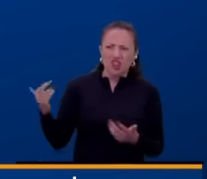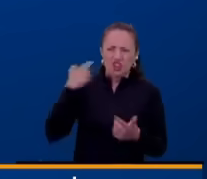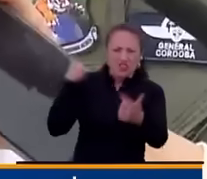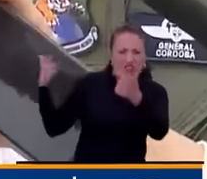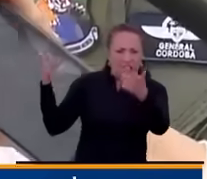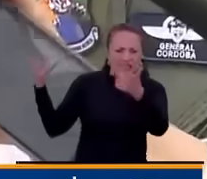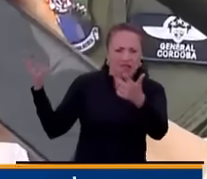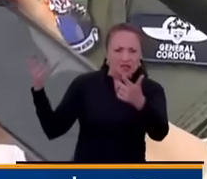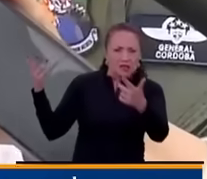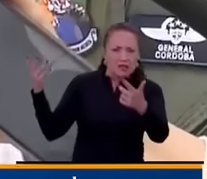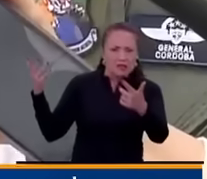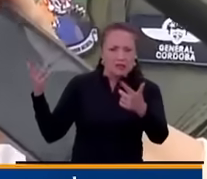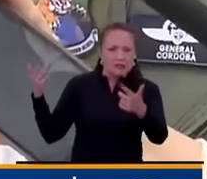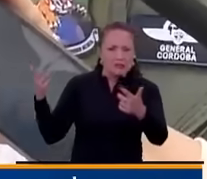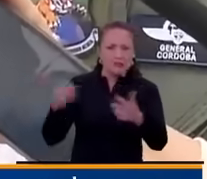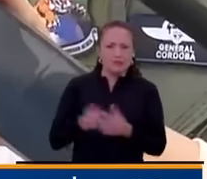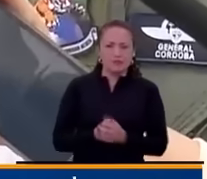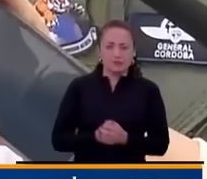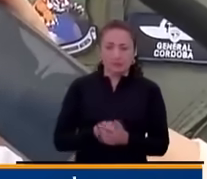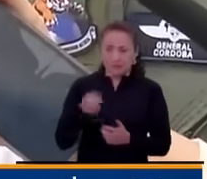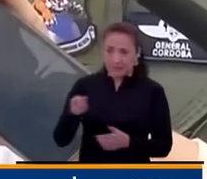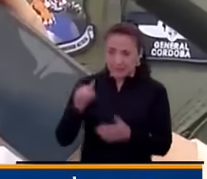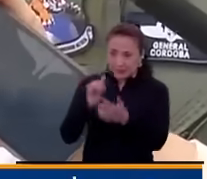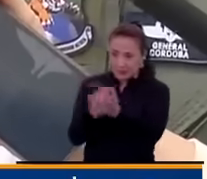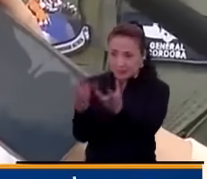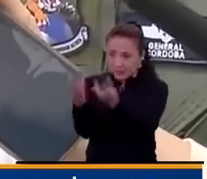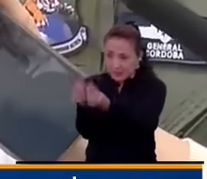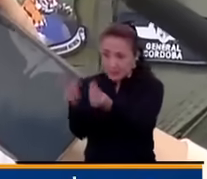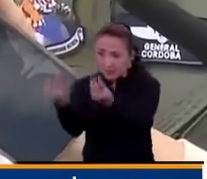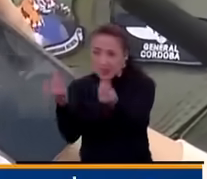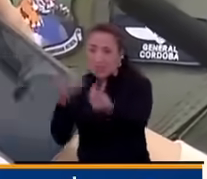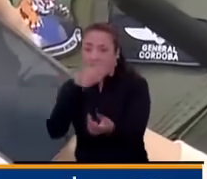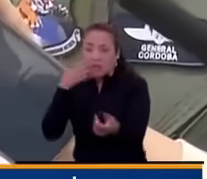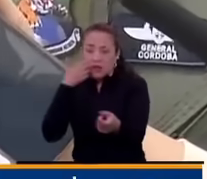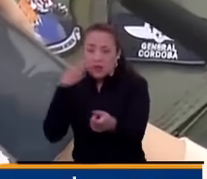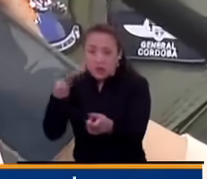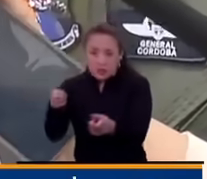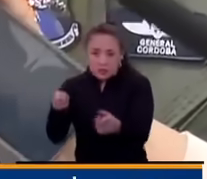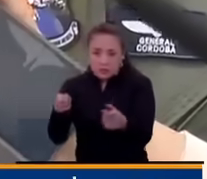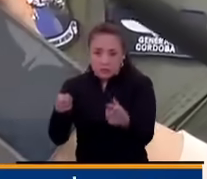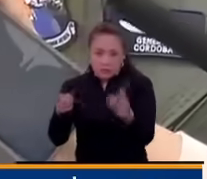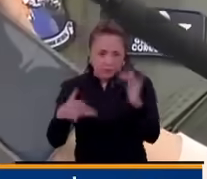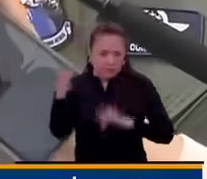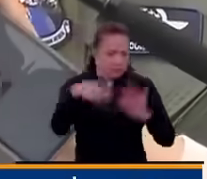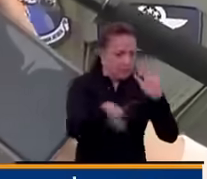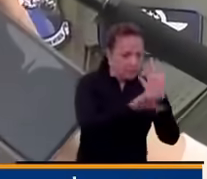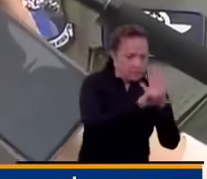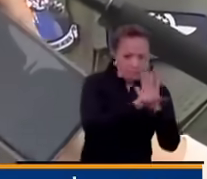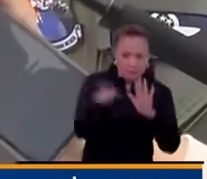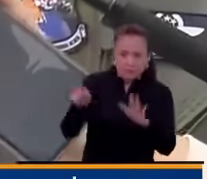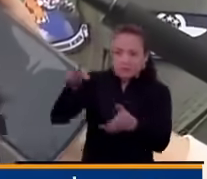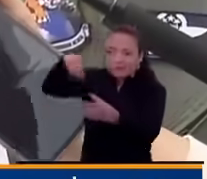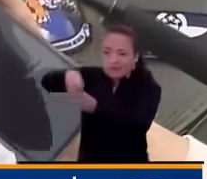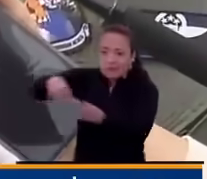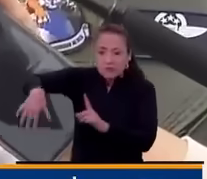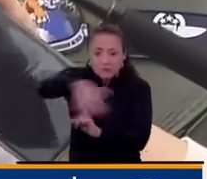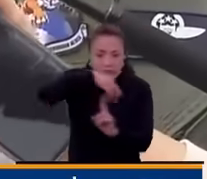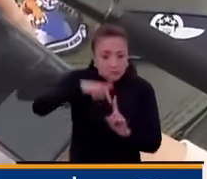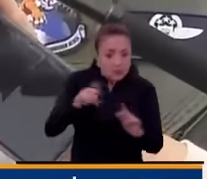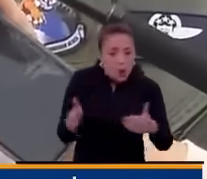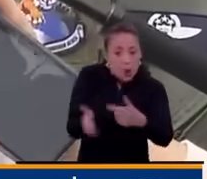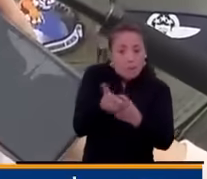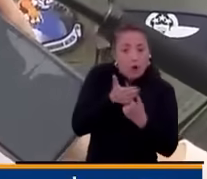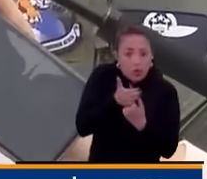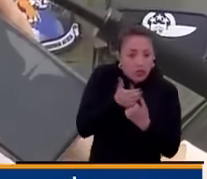El estar estos grupos armados ilegales en entornos que están protegidos